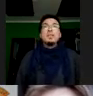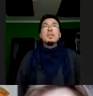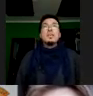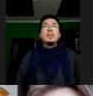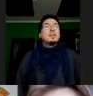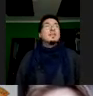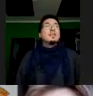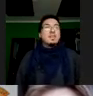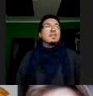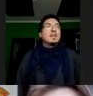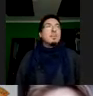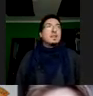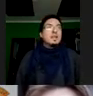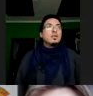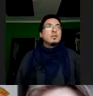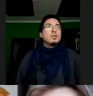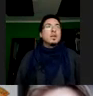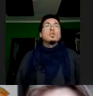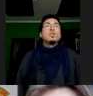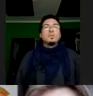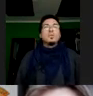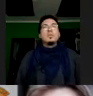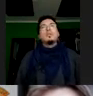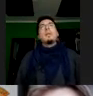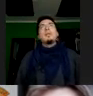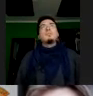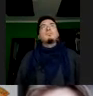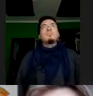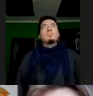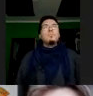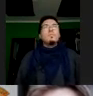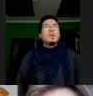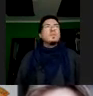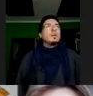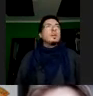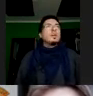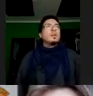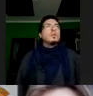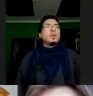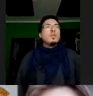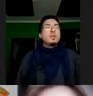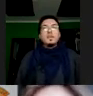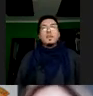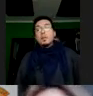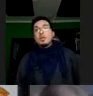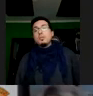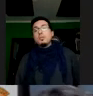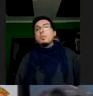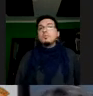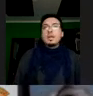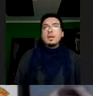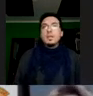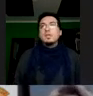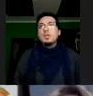verdaderamente si aprendieron el concepto de estos planos. Así que ustedes lo van a hacer. Espero que nos